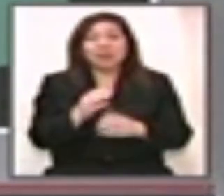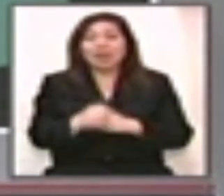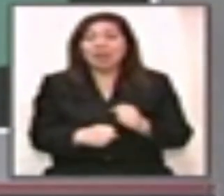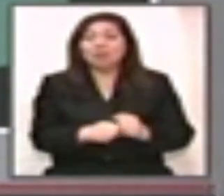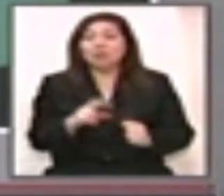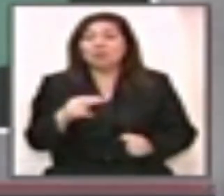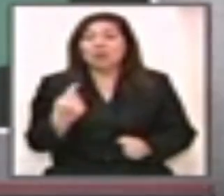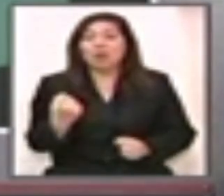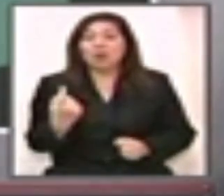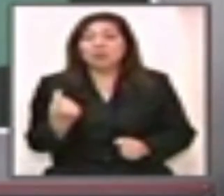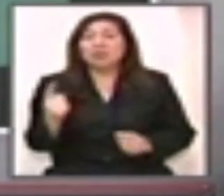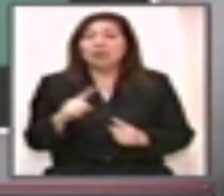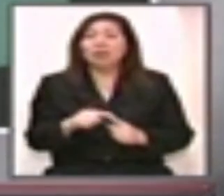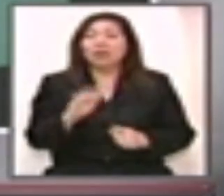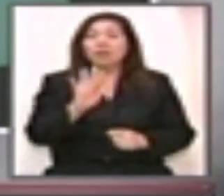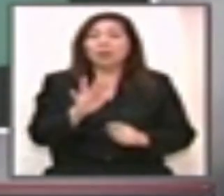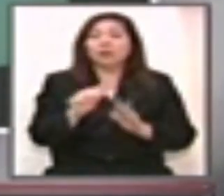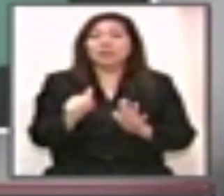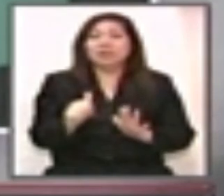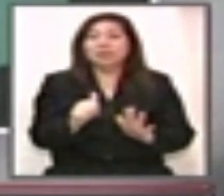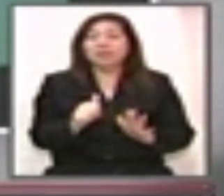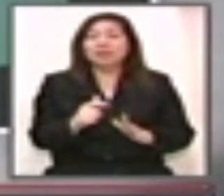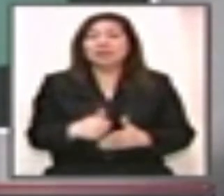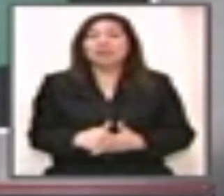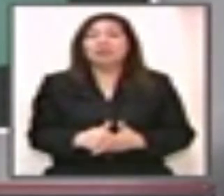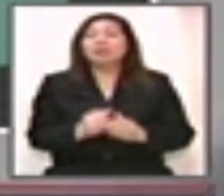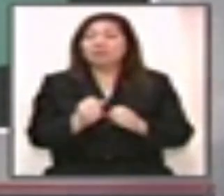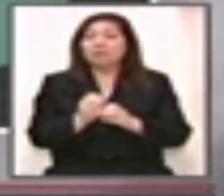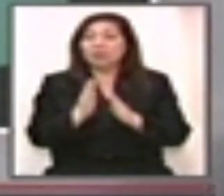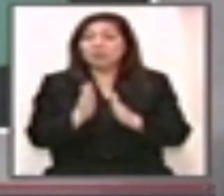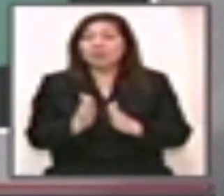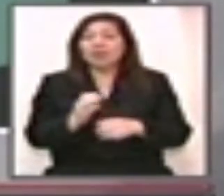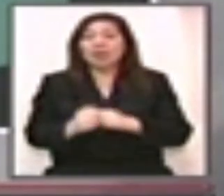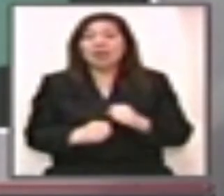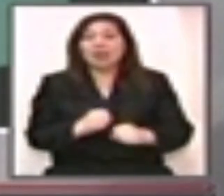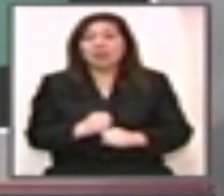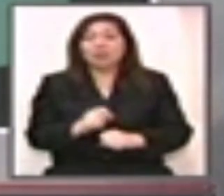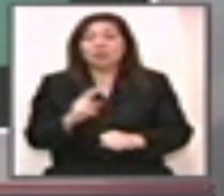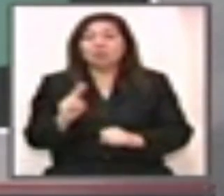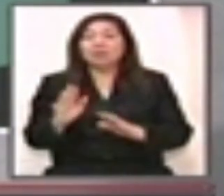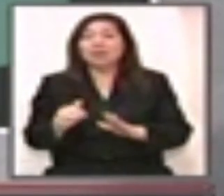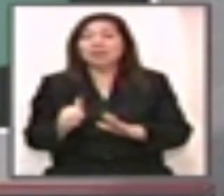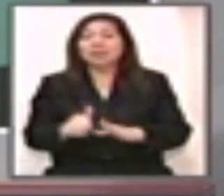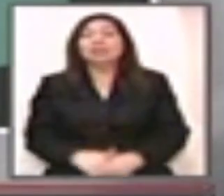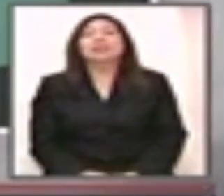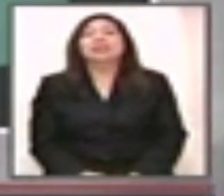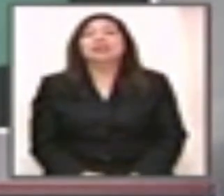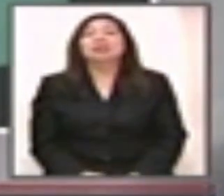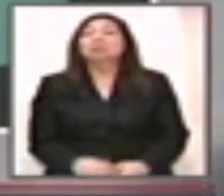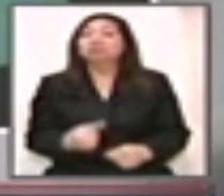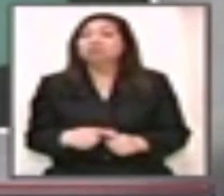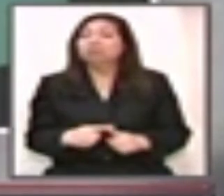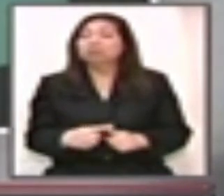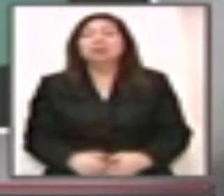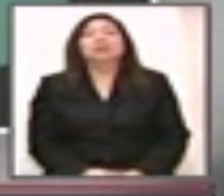año 2011 a 56 mil artesanos formalizados en el año 2016. Es una variación